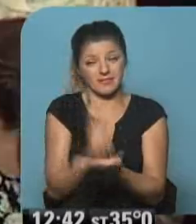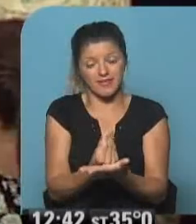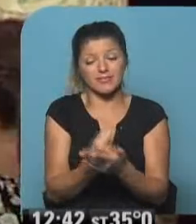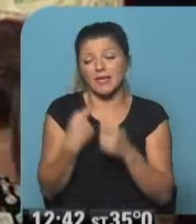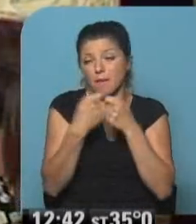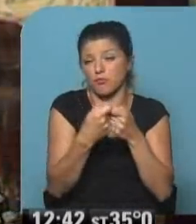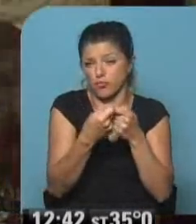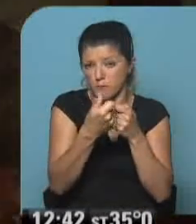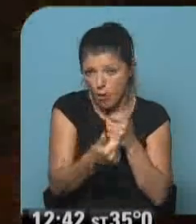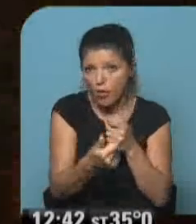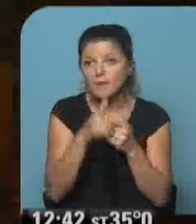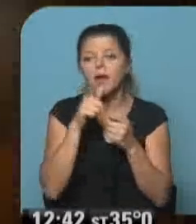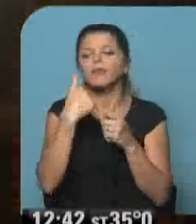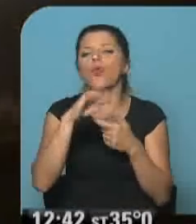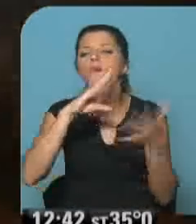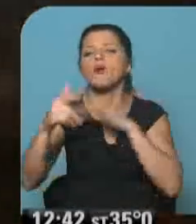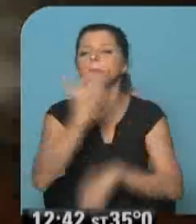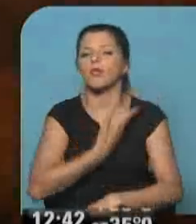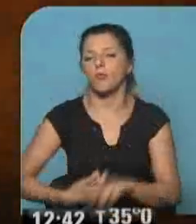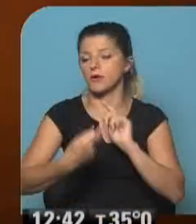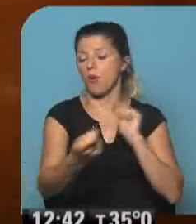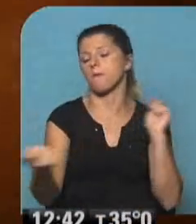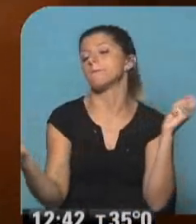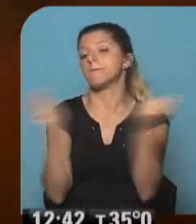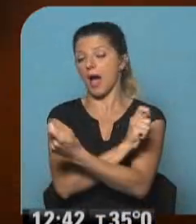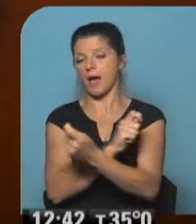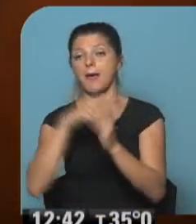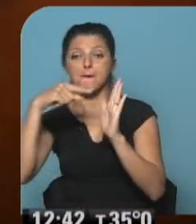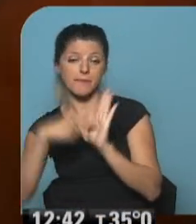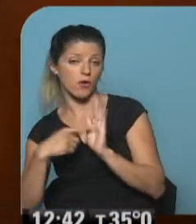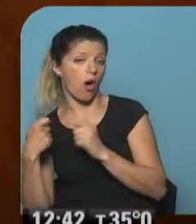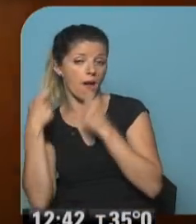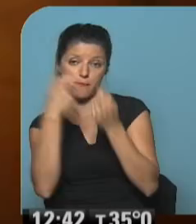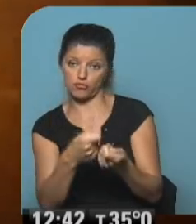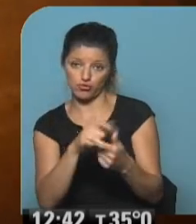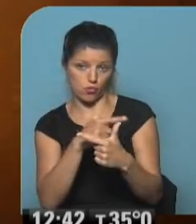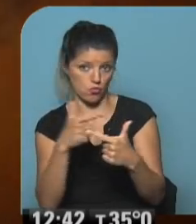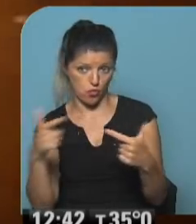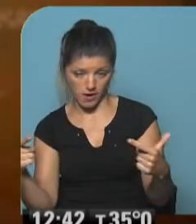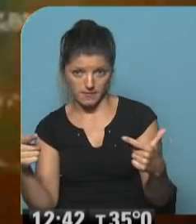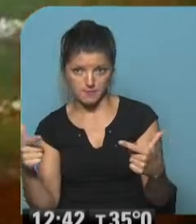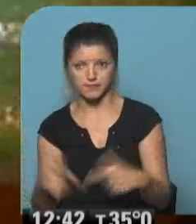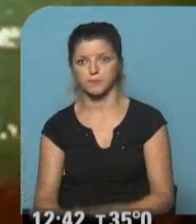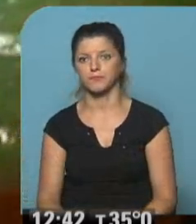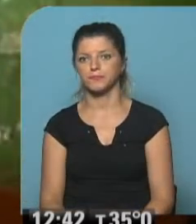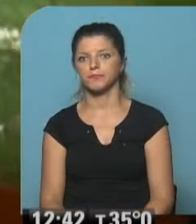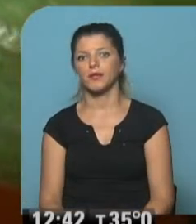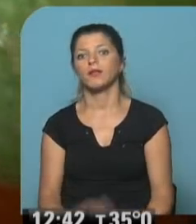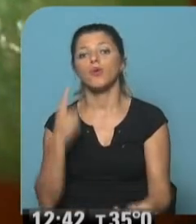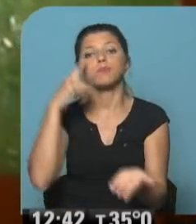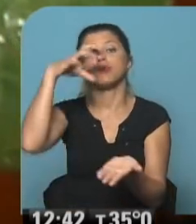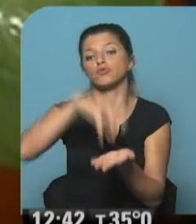amaga con un volantazo en su gestión, aunque sin respaldo suficiente para un cambio institucional